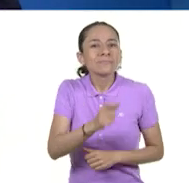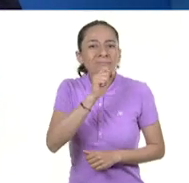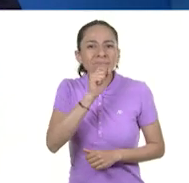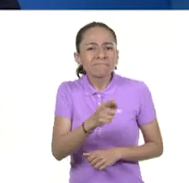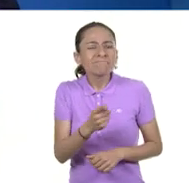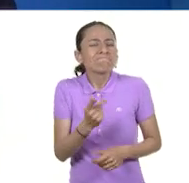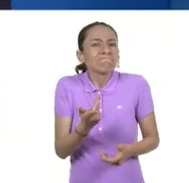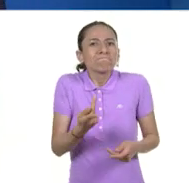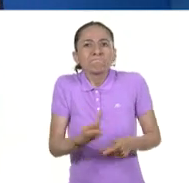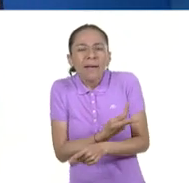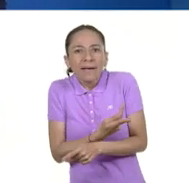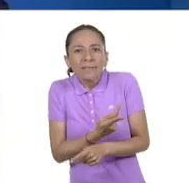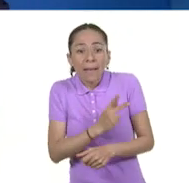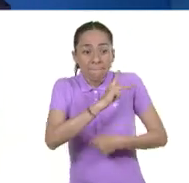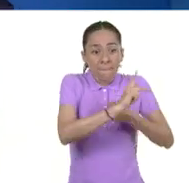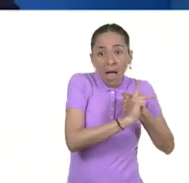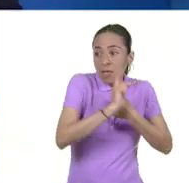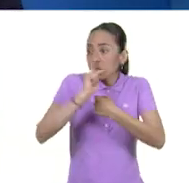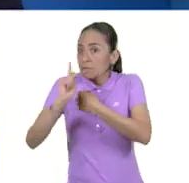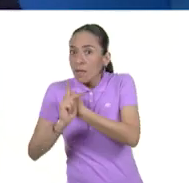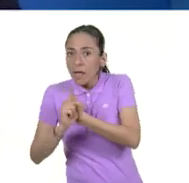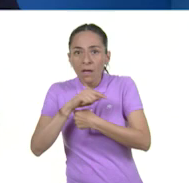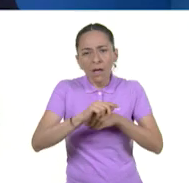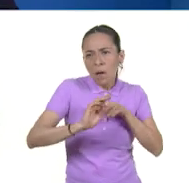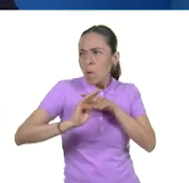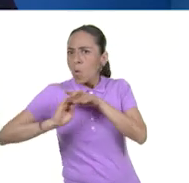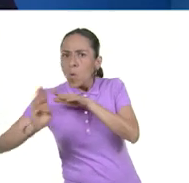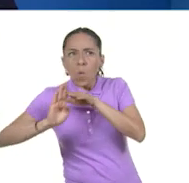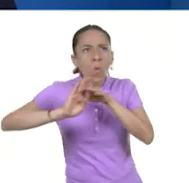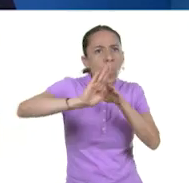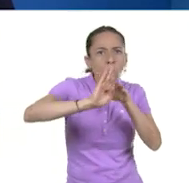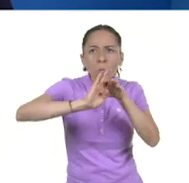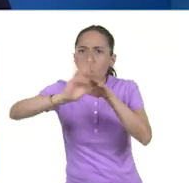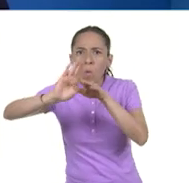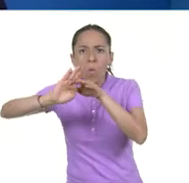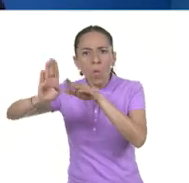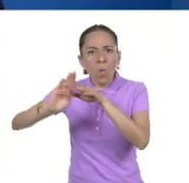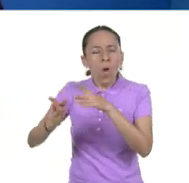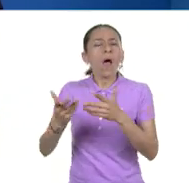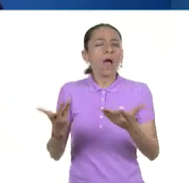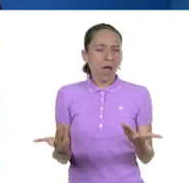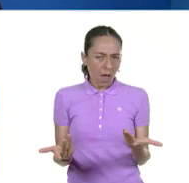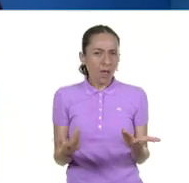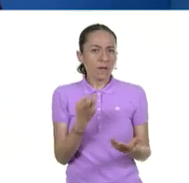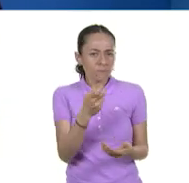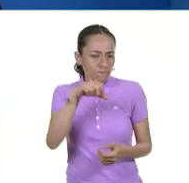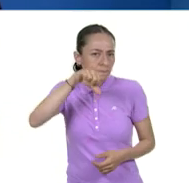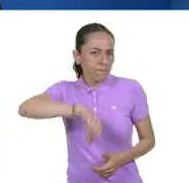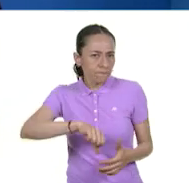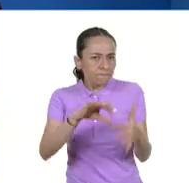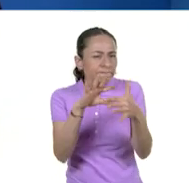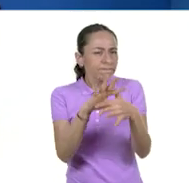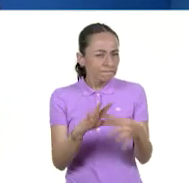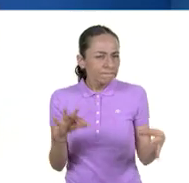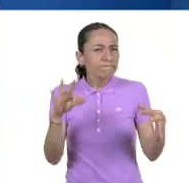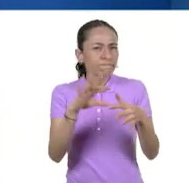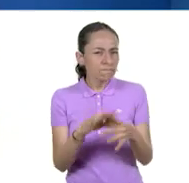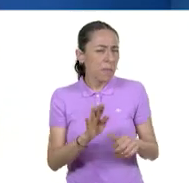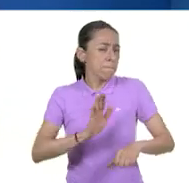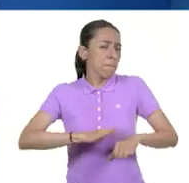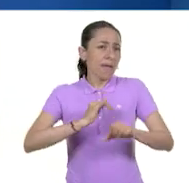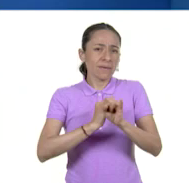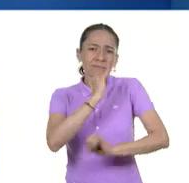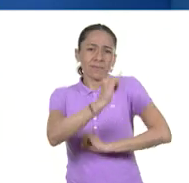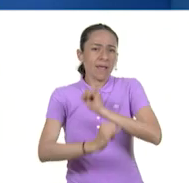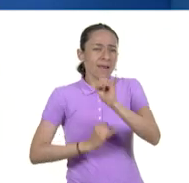migratorios que hay entre países. Es decir, explicaremos los principales flujos migratorios